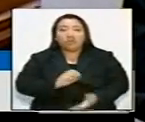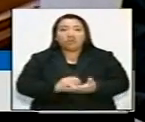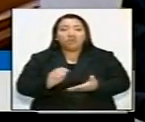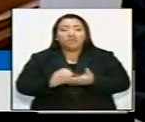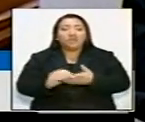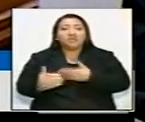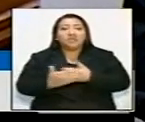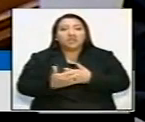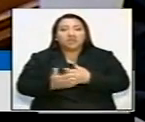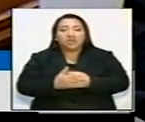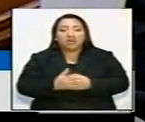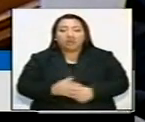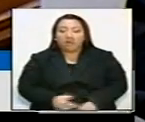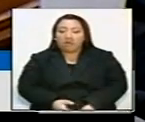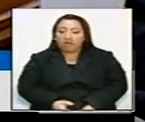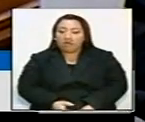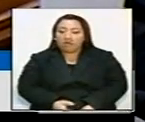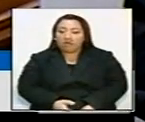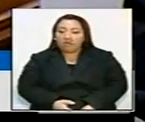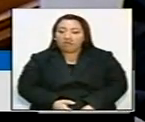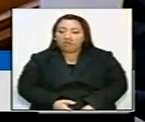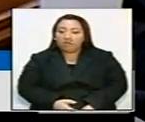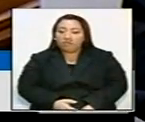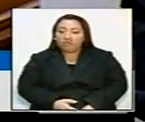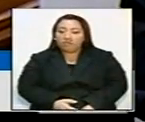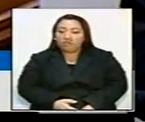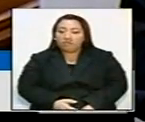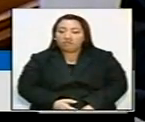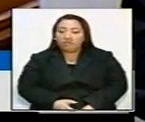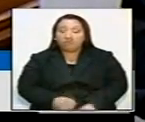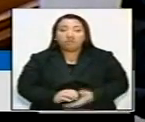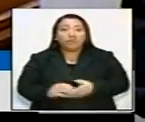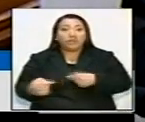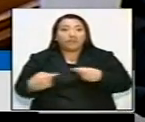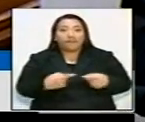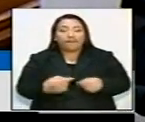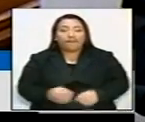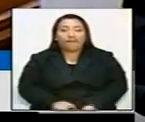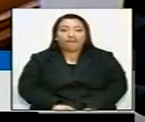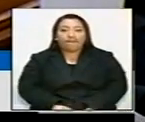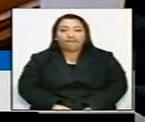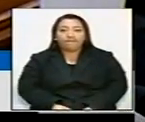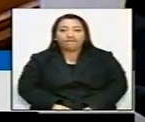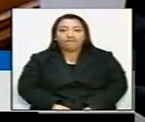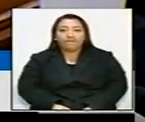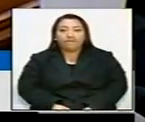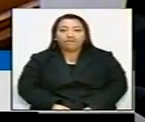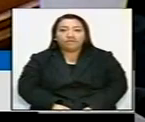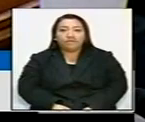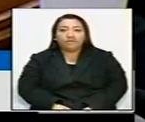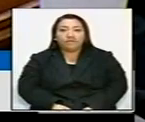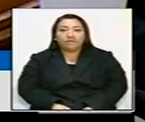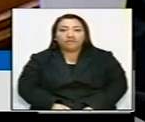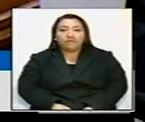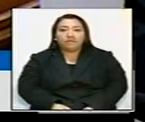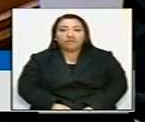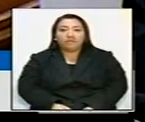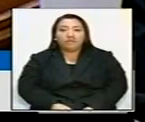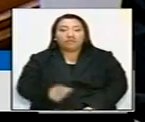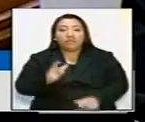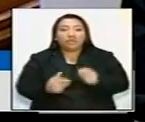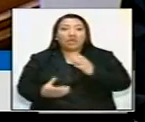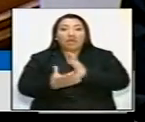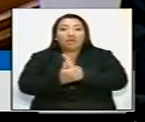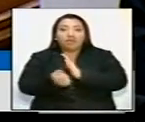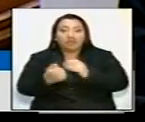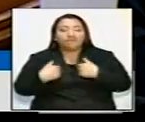un mundo cada vez más competitivo. Y son las habilidades de nuestros trabajadores las